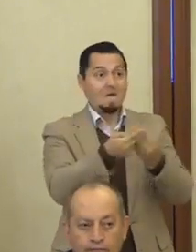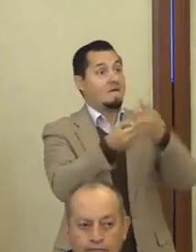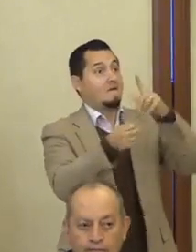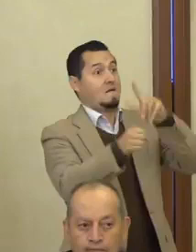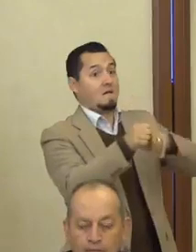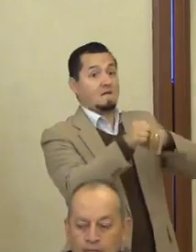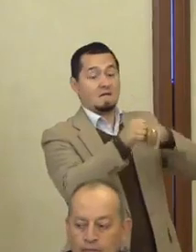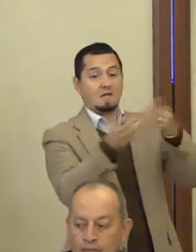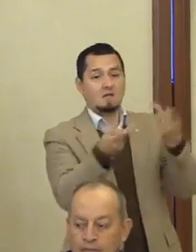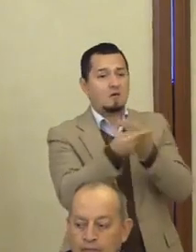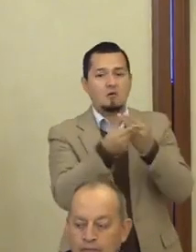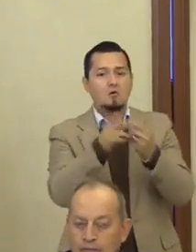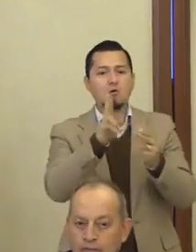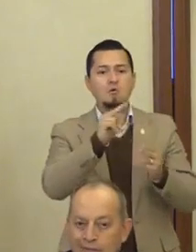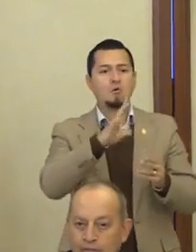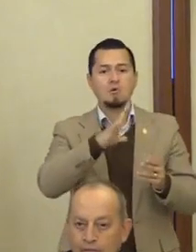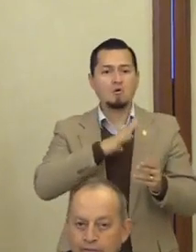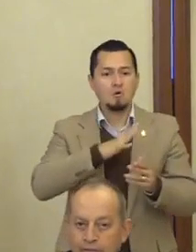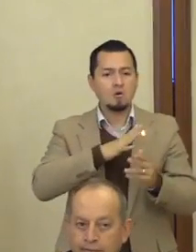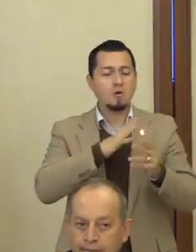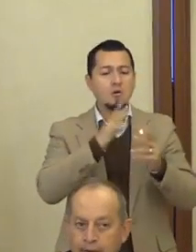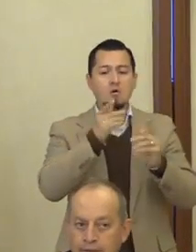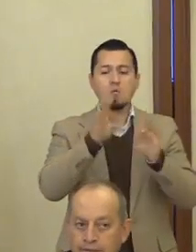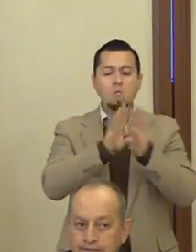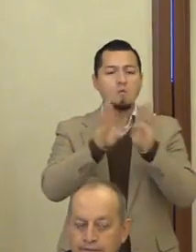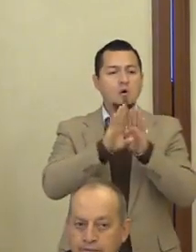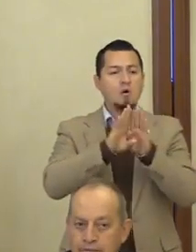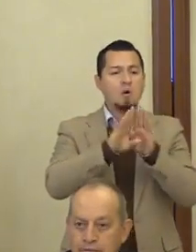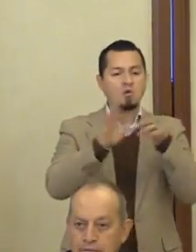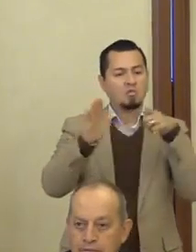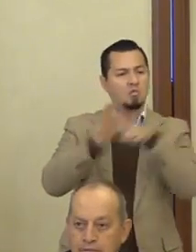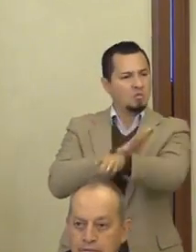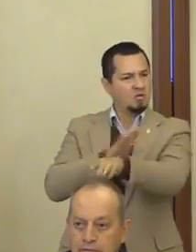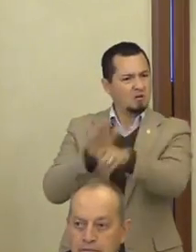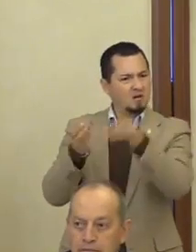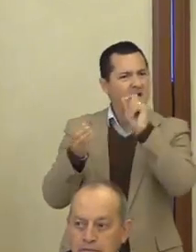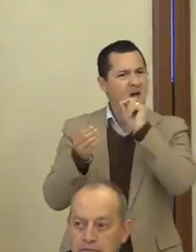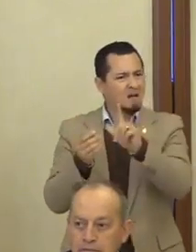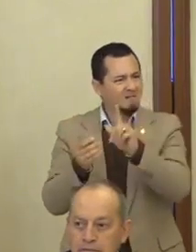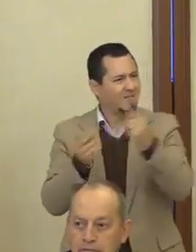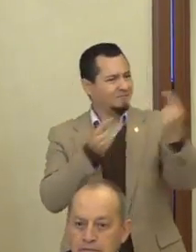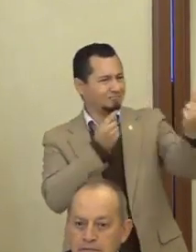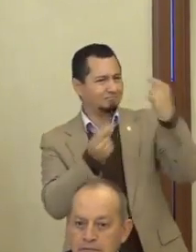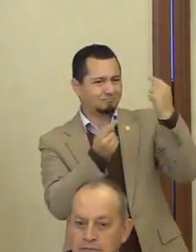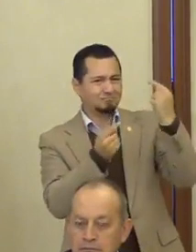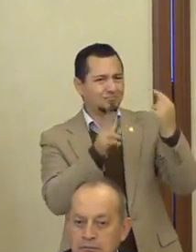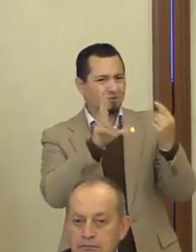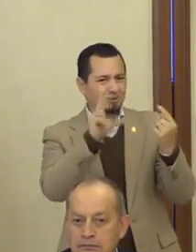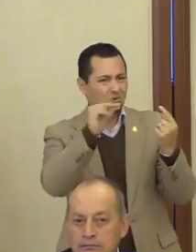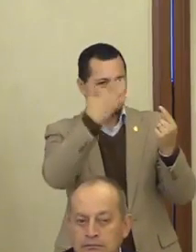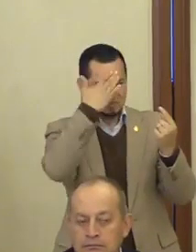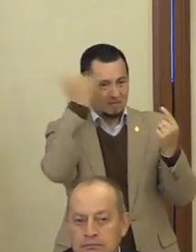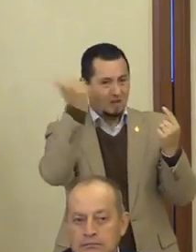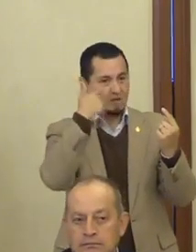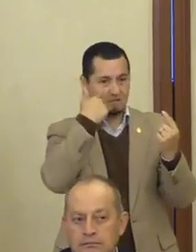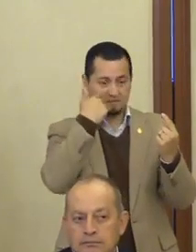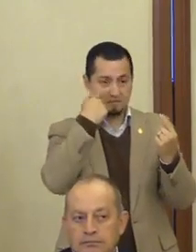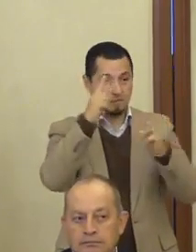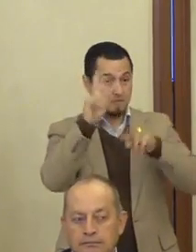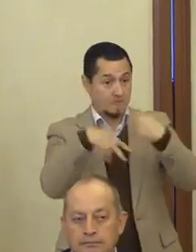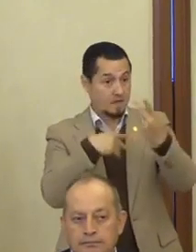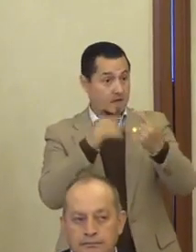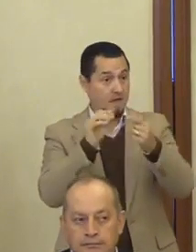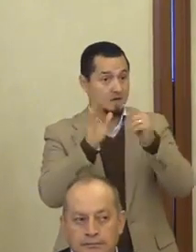de Seguridad no tiene cifras reales. Y vamos a explicar qué fue lo que nos encontramos en